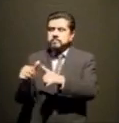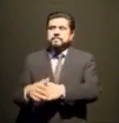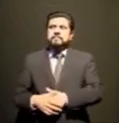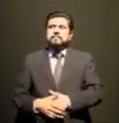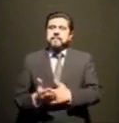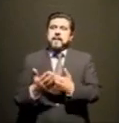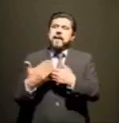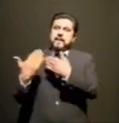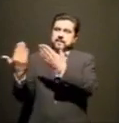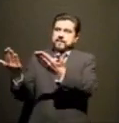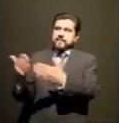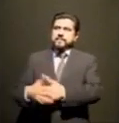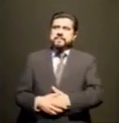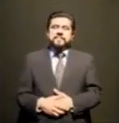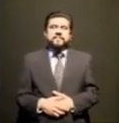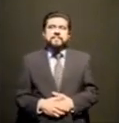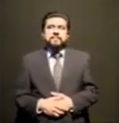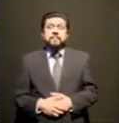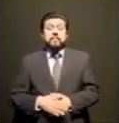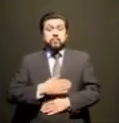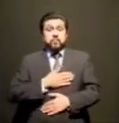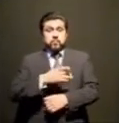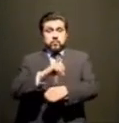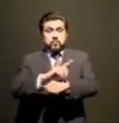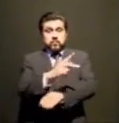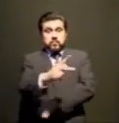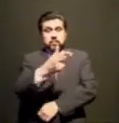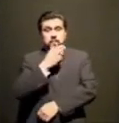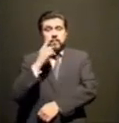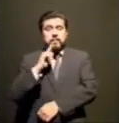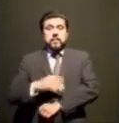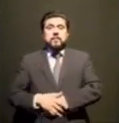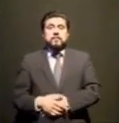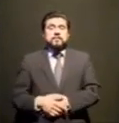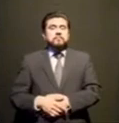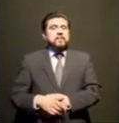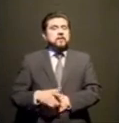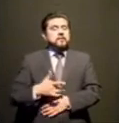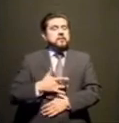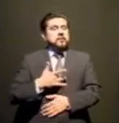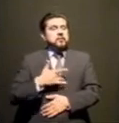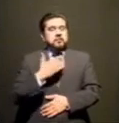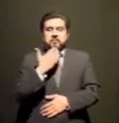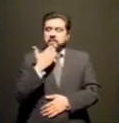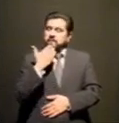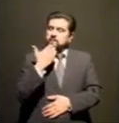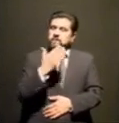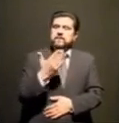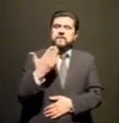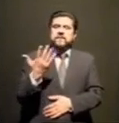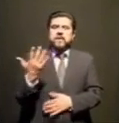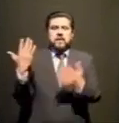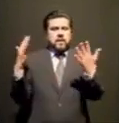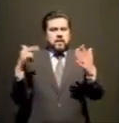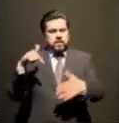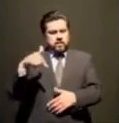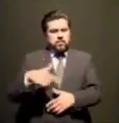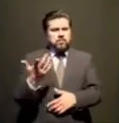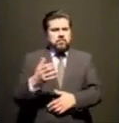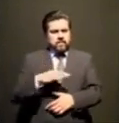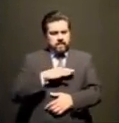adelante, señora gobernadora. Muy buenos días a todas y a todos. Celebro la instalación de la Asamblea General del Sistema Nacional